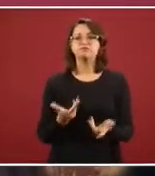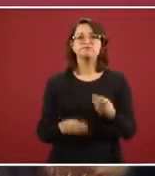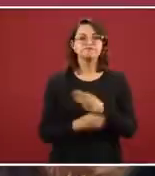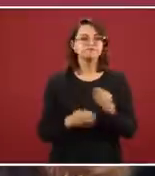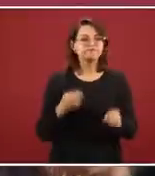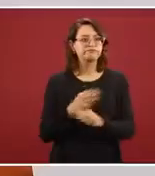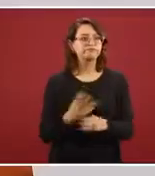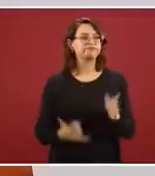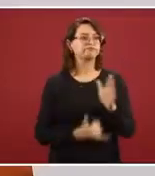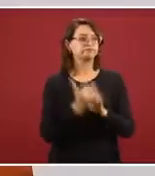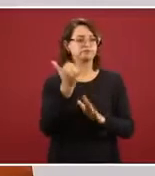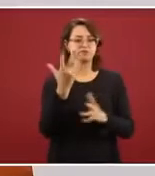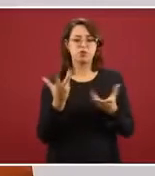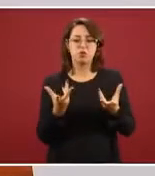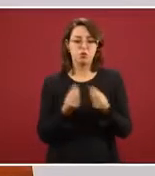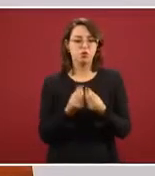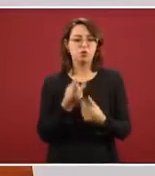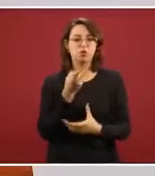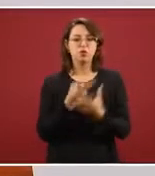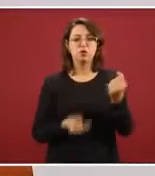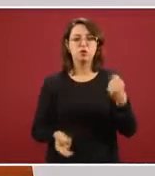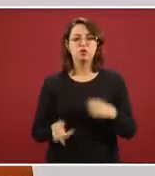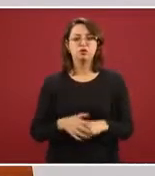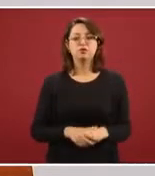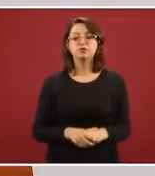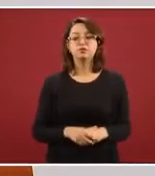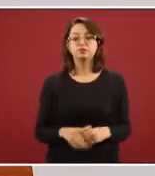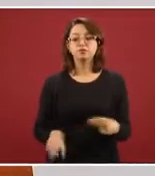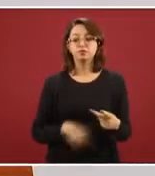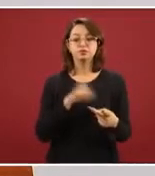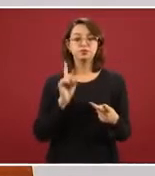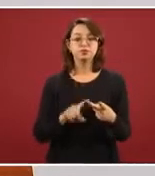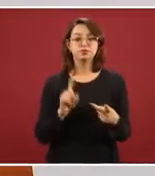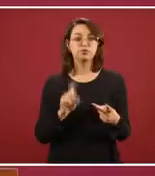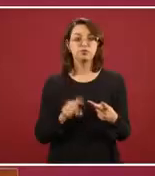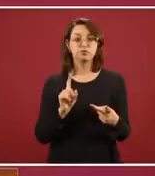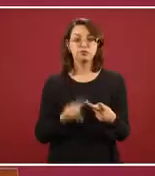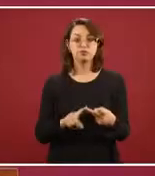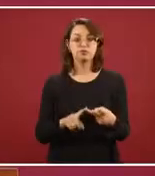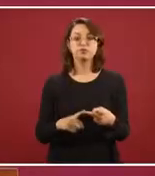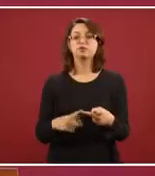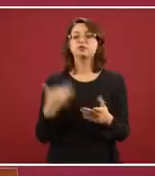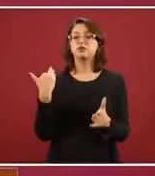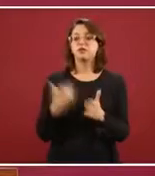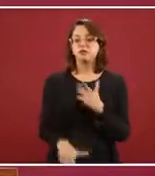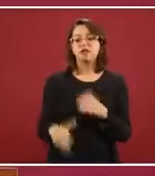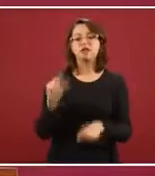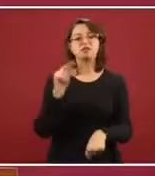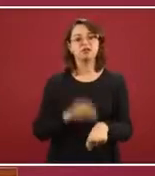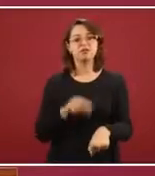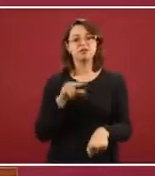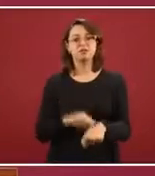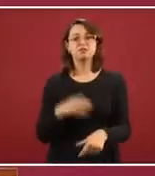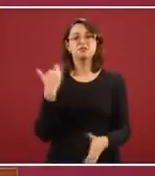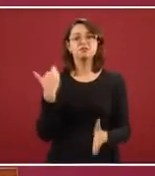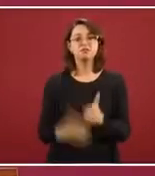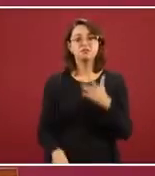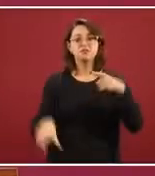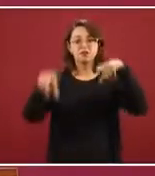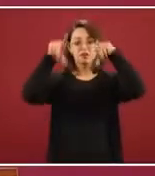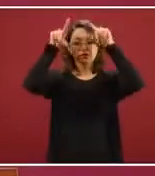lo segundo resolver la falta de médicos de enfermeras